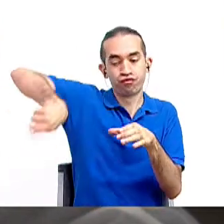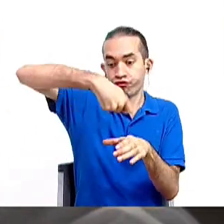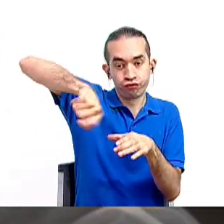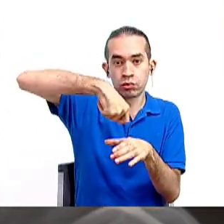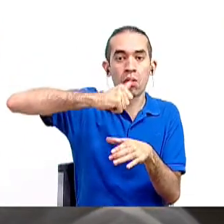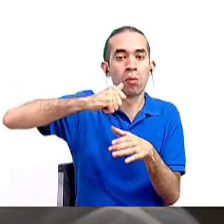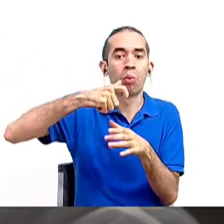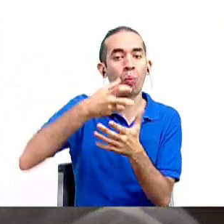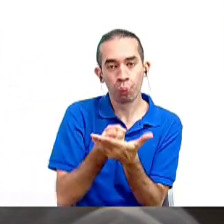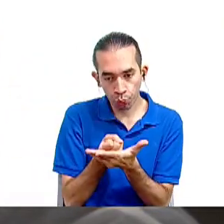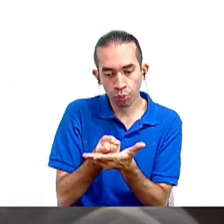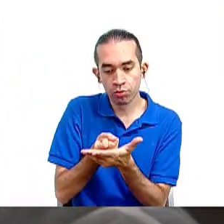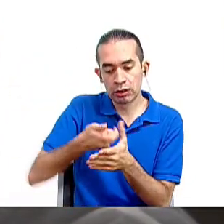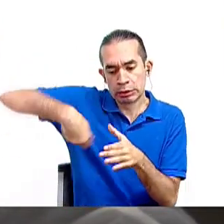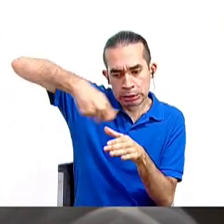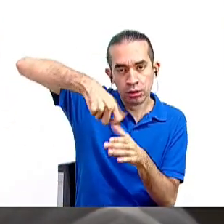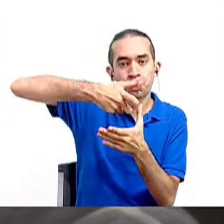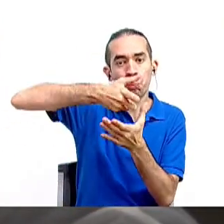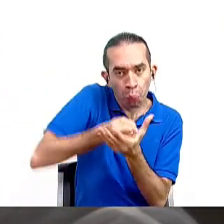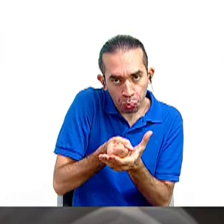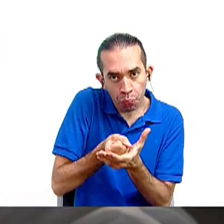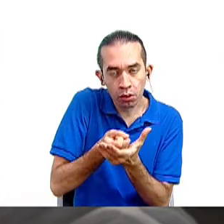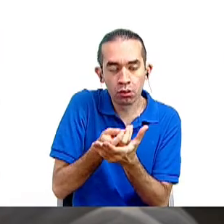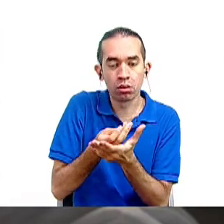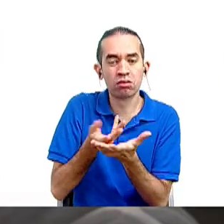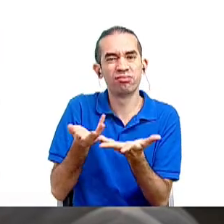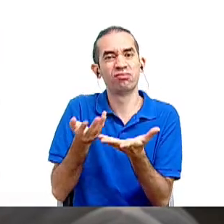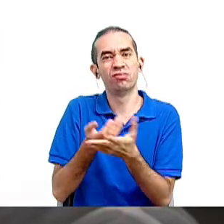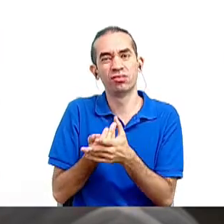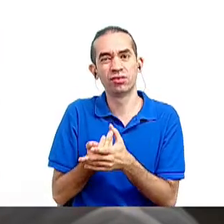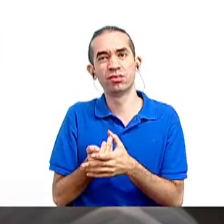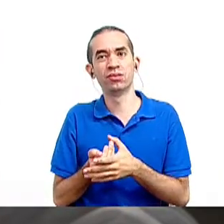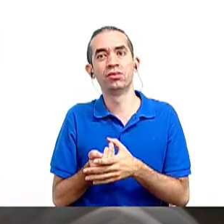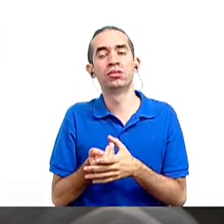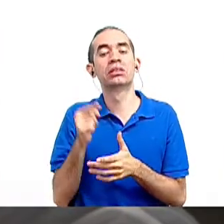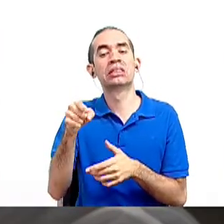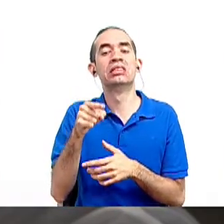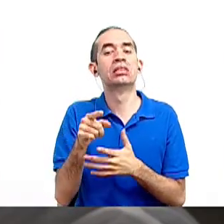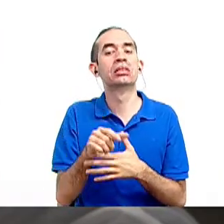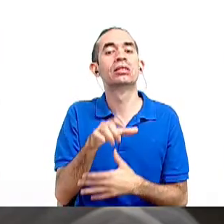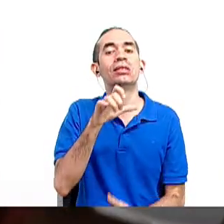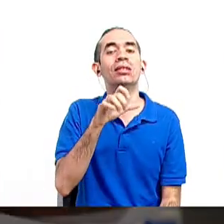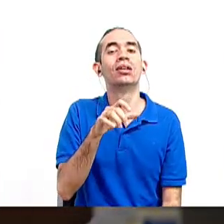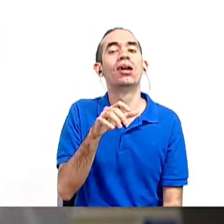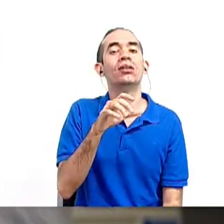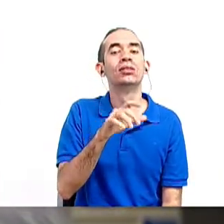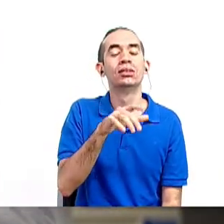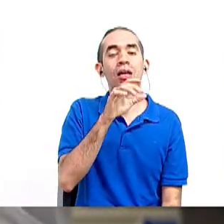agua. Ese precipitado es de cromato de plata.